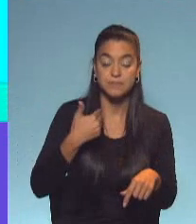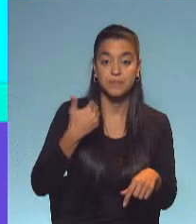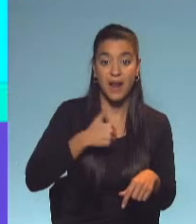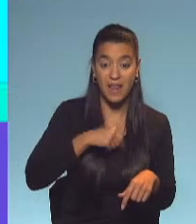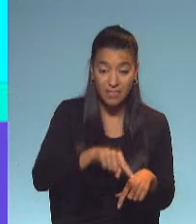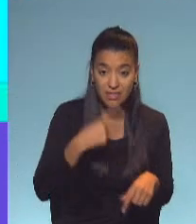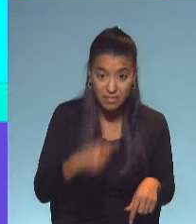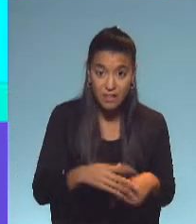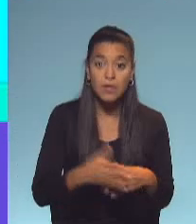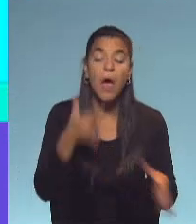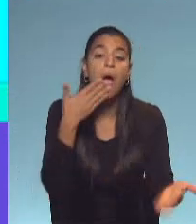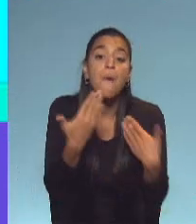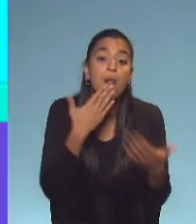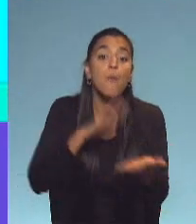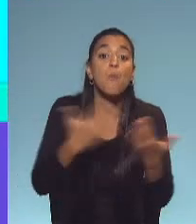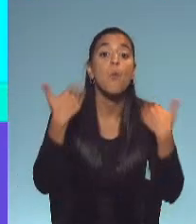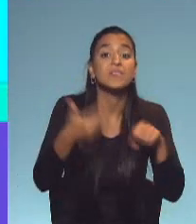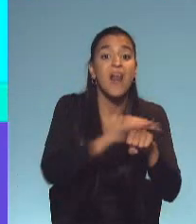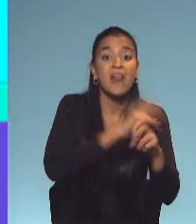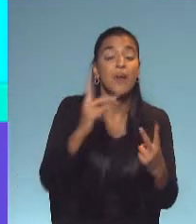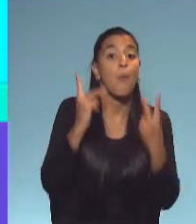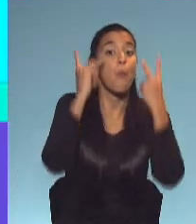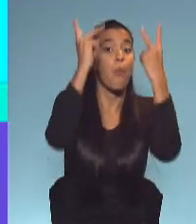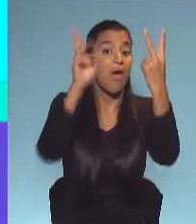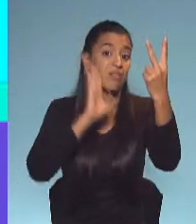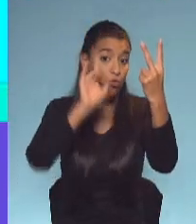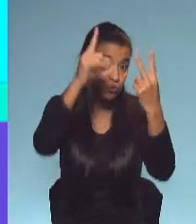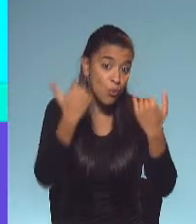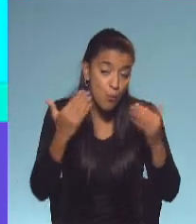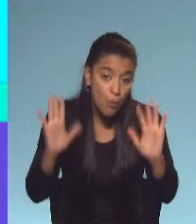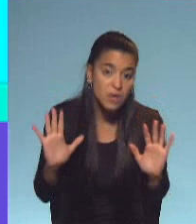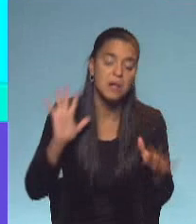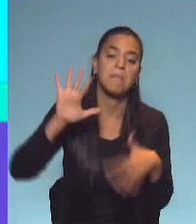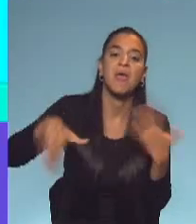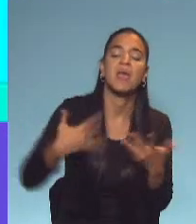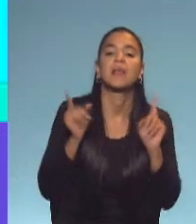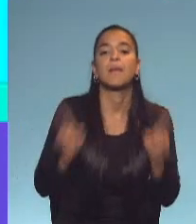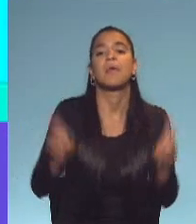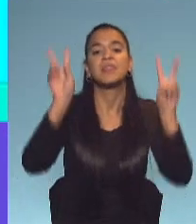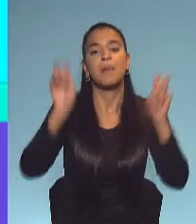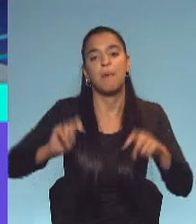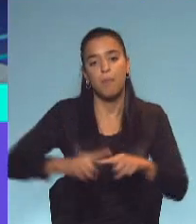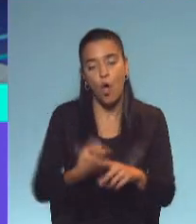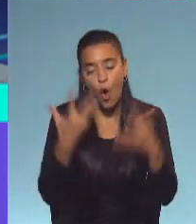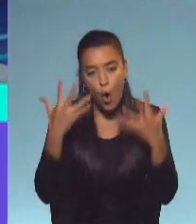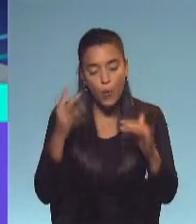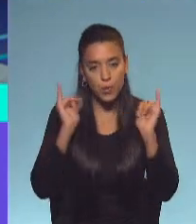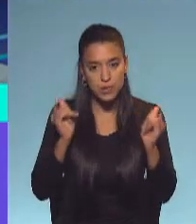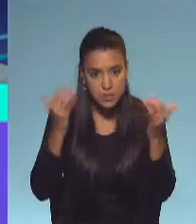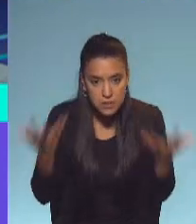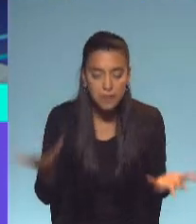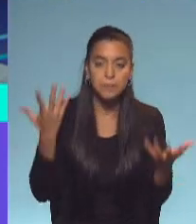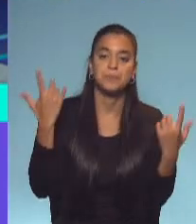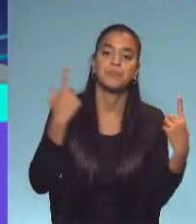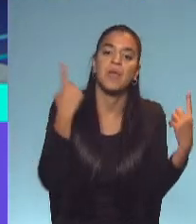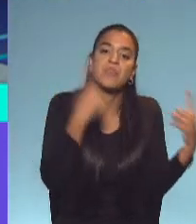más, están hablando hasta de un posible viaje de Horacio Rodríguez Larreta a Estados Unidos. Se mezclan cuestiones políticas y sí, claramente, las